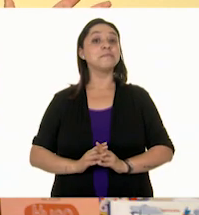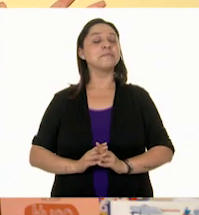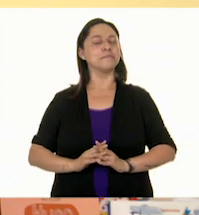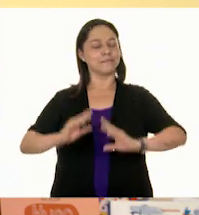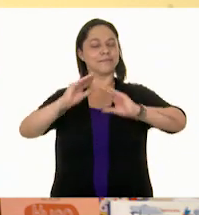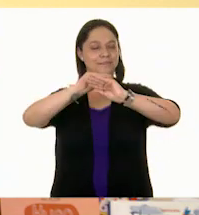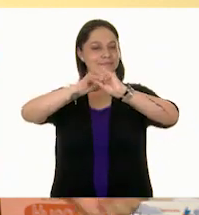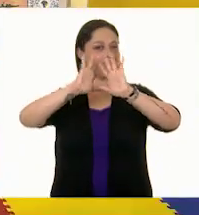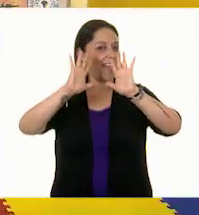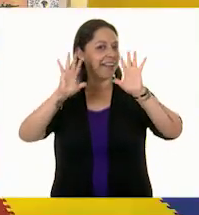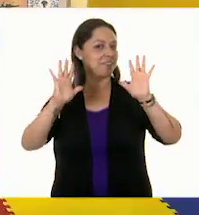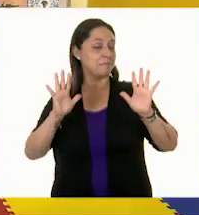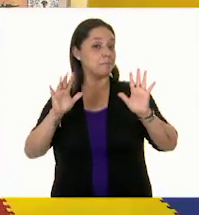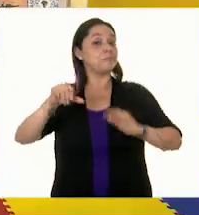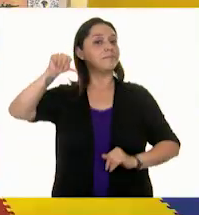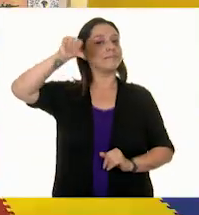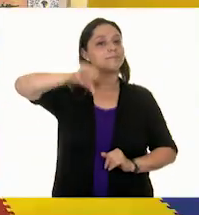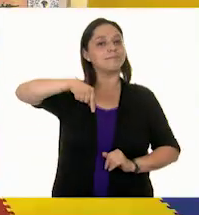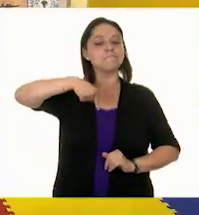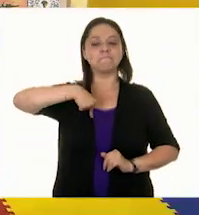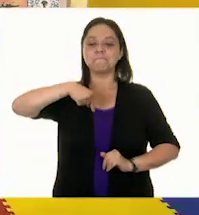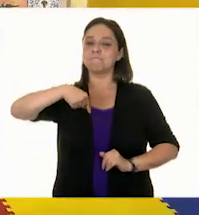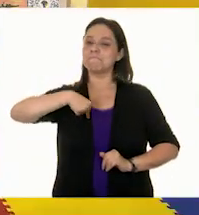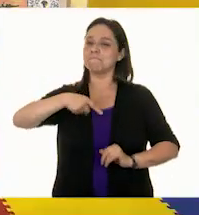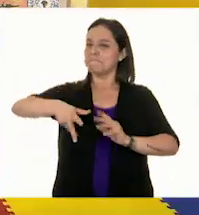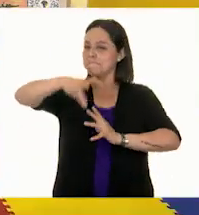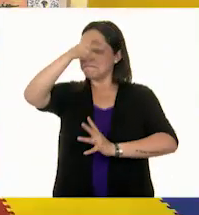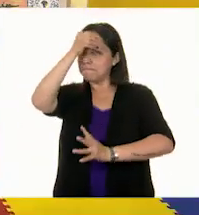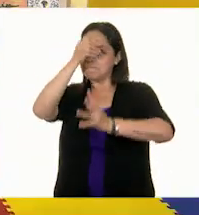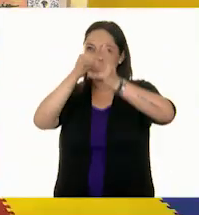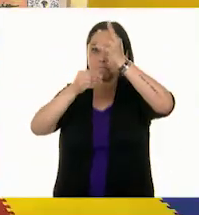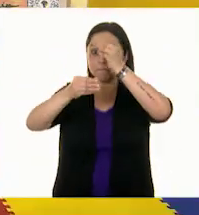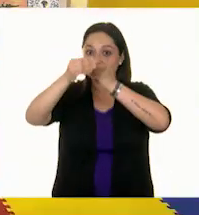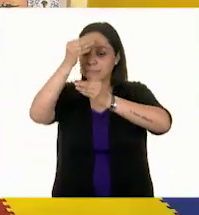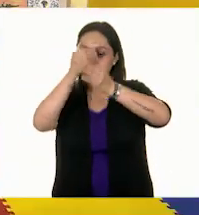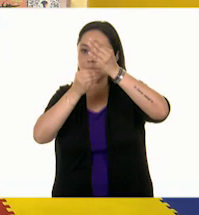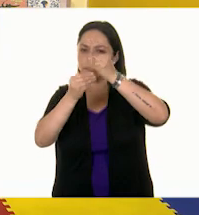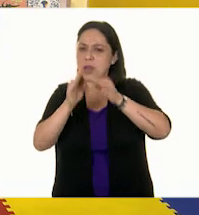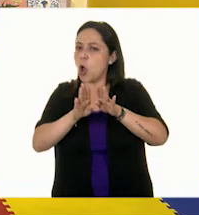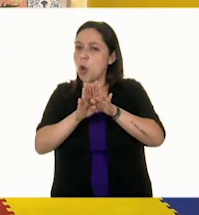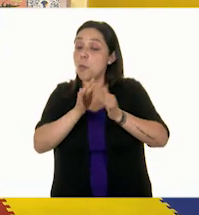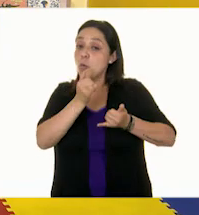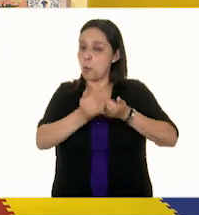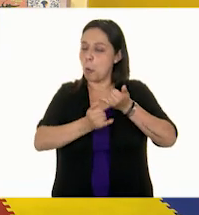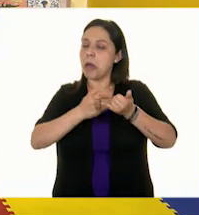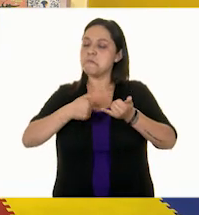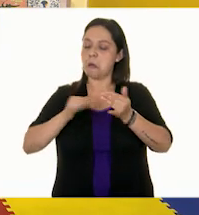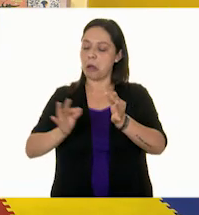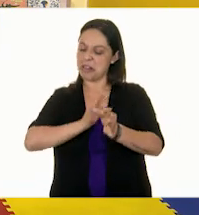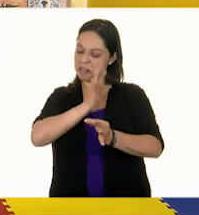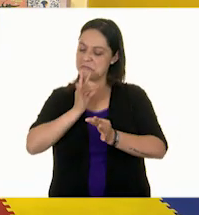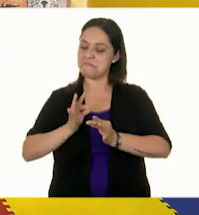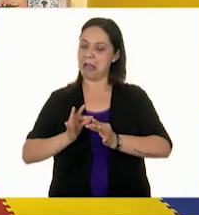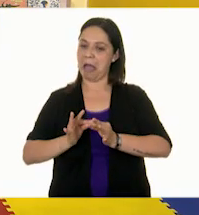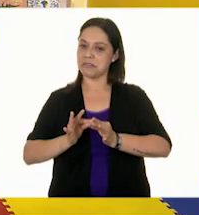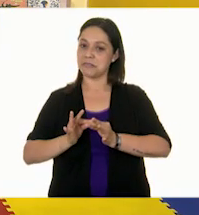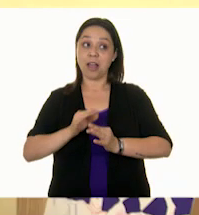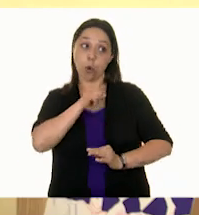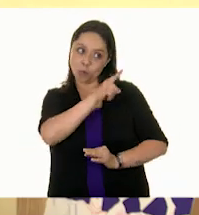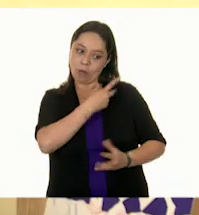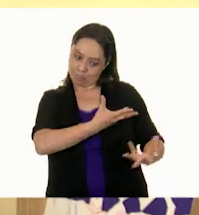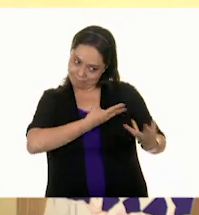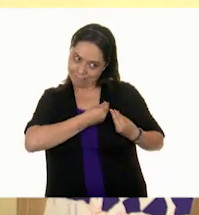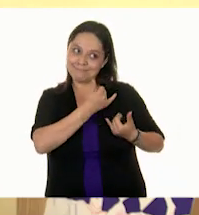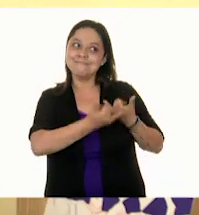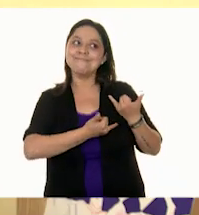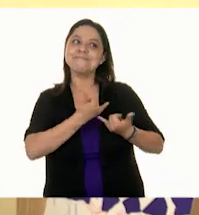¡Claro! Hoy estoy preparada para aprender, pero jugando. ¡Y tú vas a jugar conmigo!